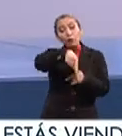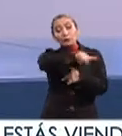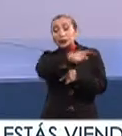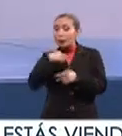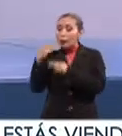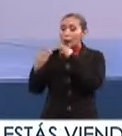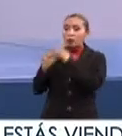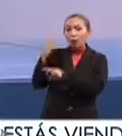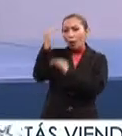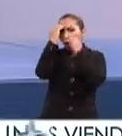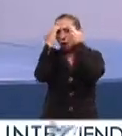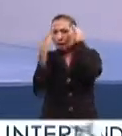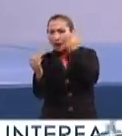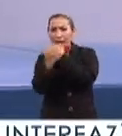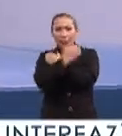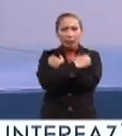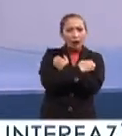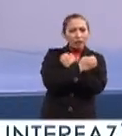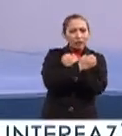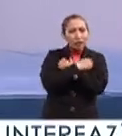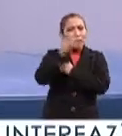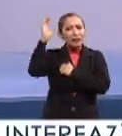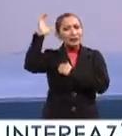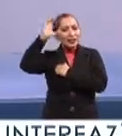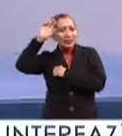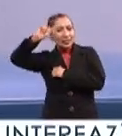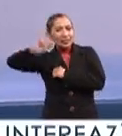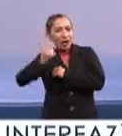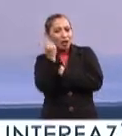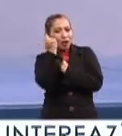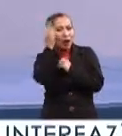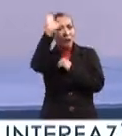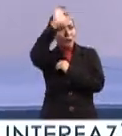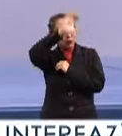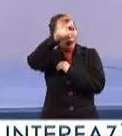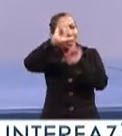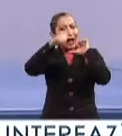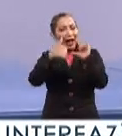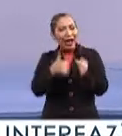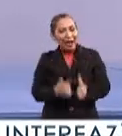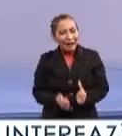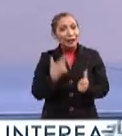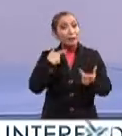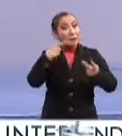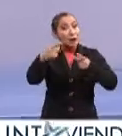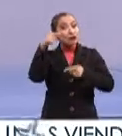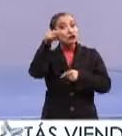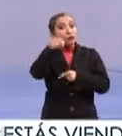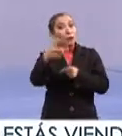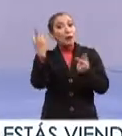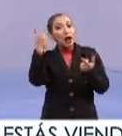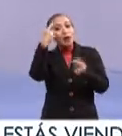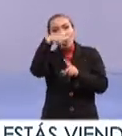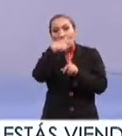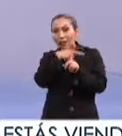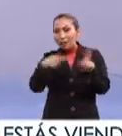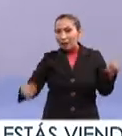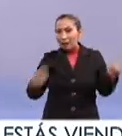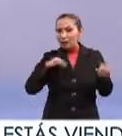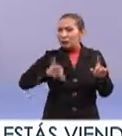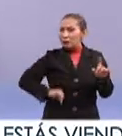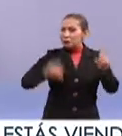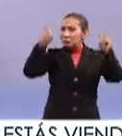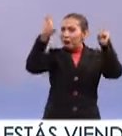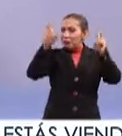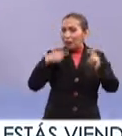y el mundo del conocimiento, de la educación, de la ciencia, la tecnología, la cultura, el arte. Prepárense para hora y media de interesantísimos